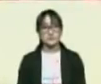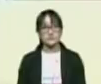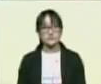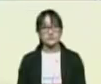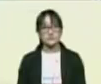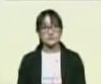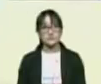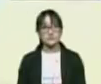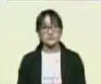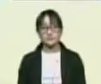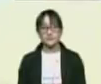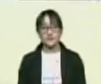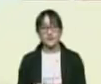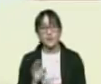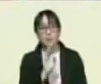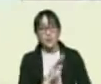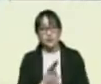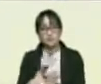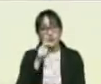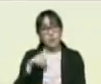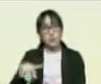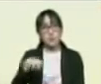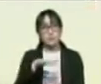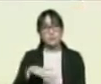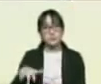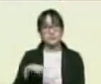para avanzar en la protección del pueblo.